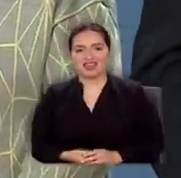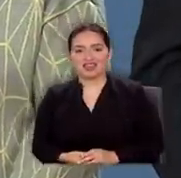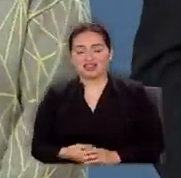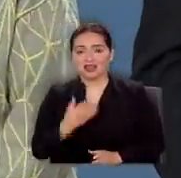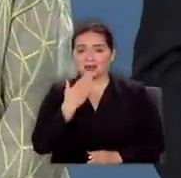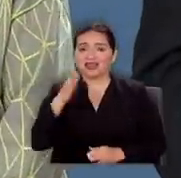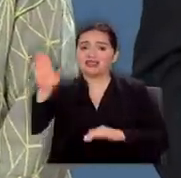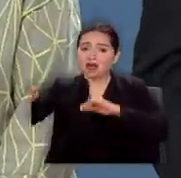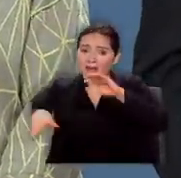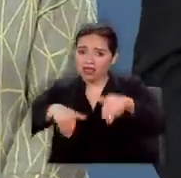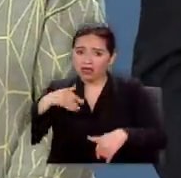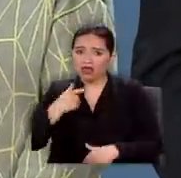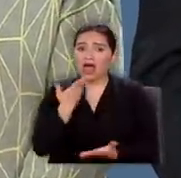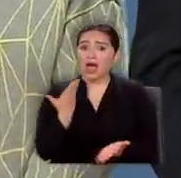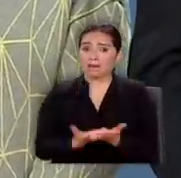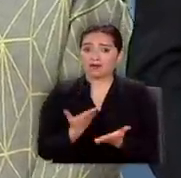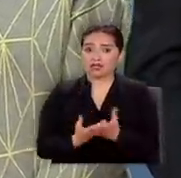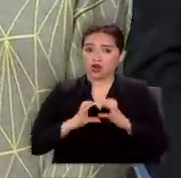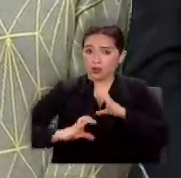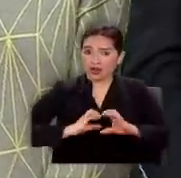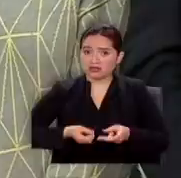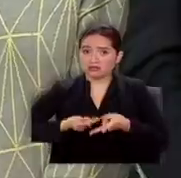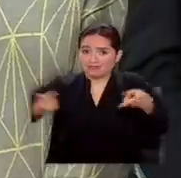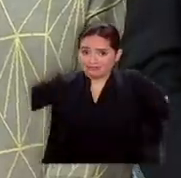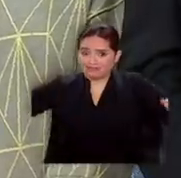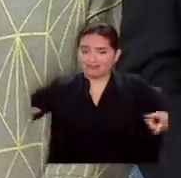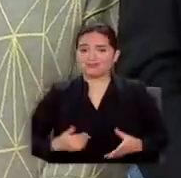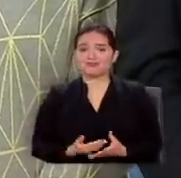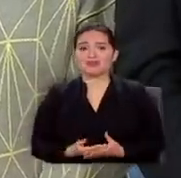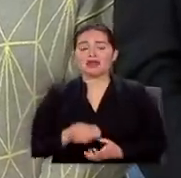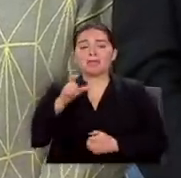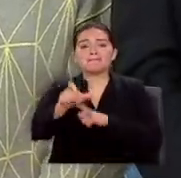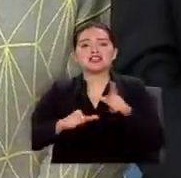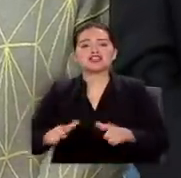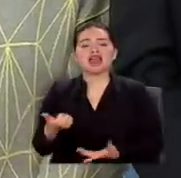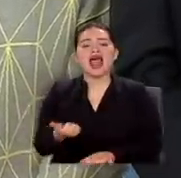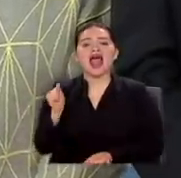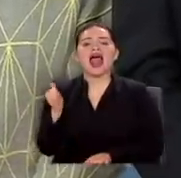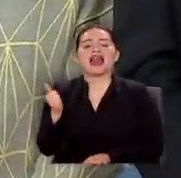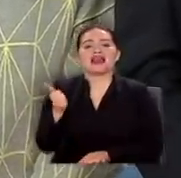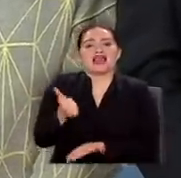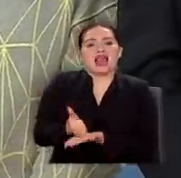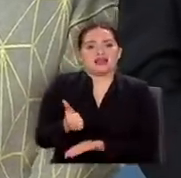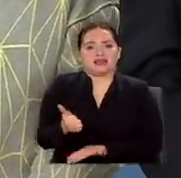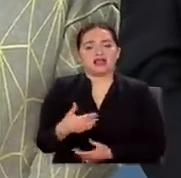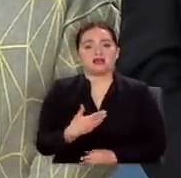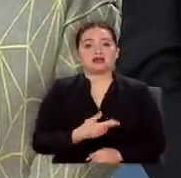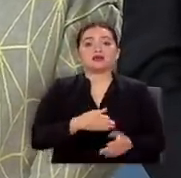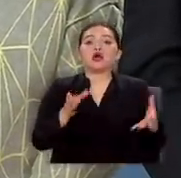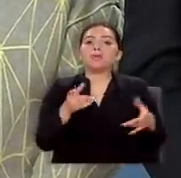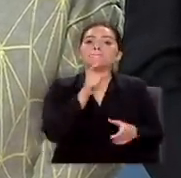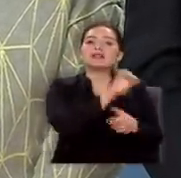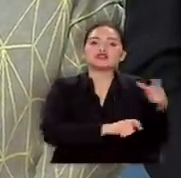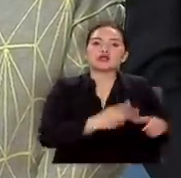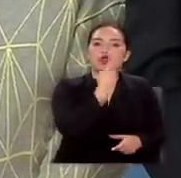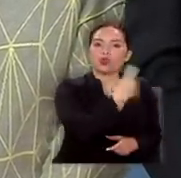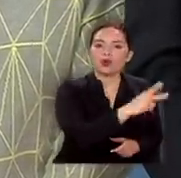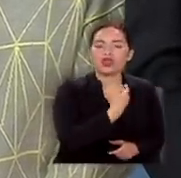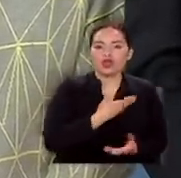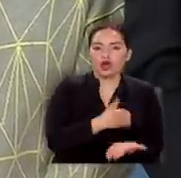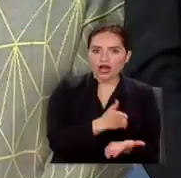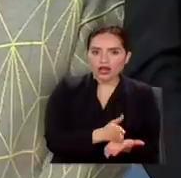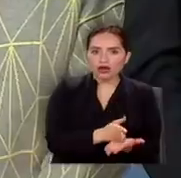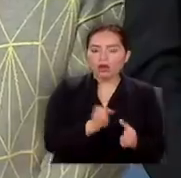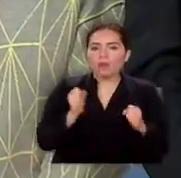quiero hacer aprovechando los medios de comunicación es que aquellos alcaldes los sostenedores que tienen cerrados sus colegios los